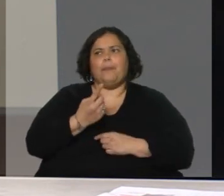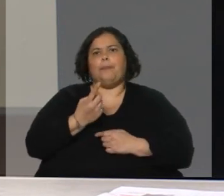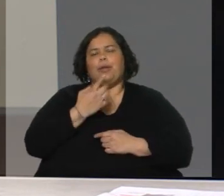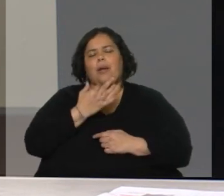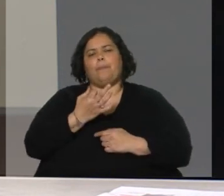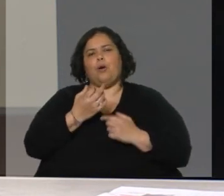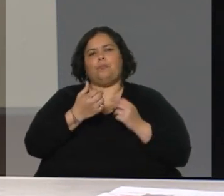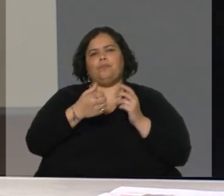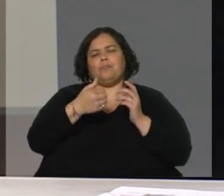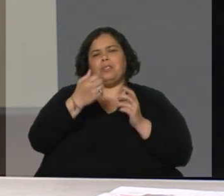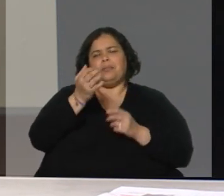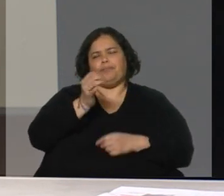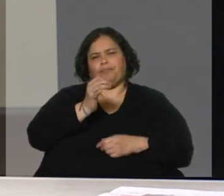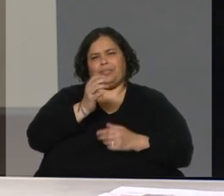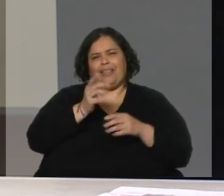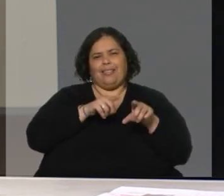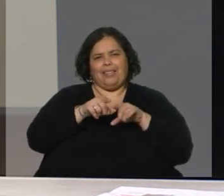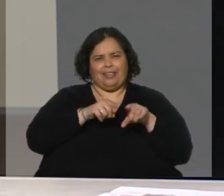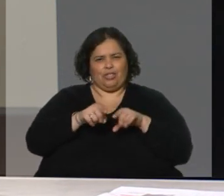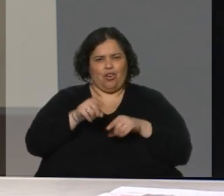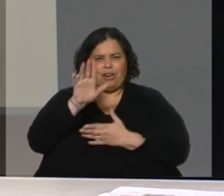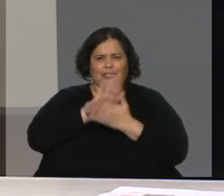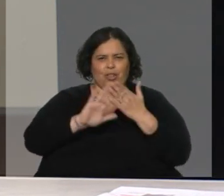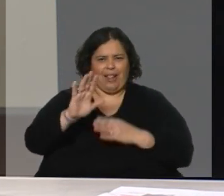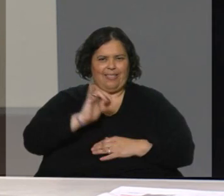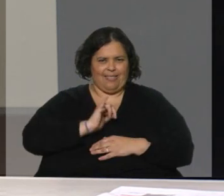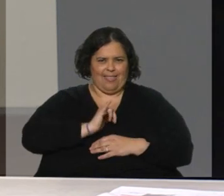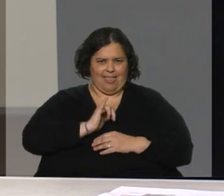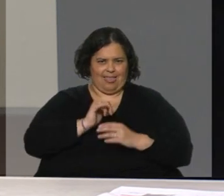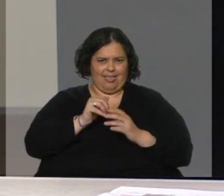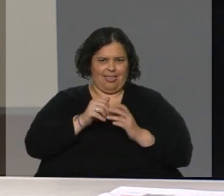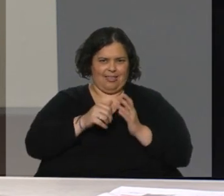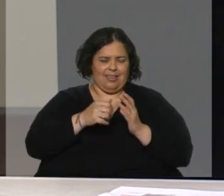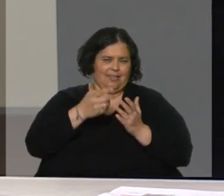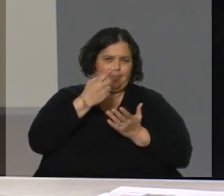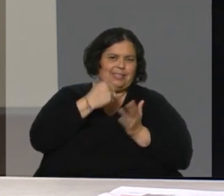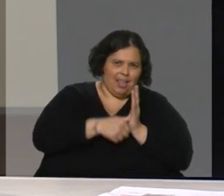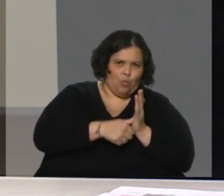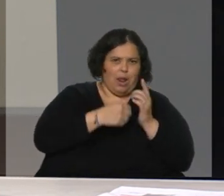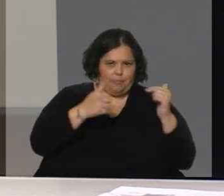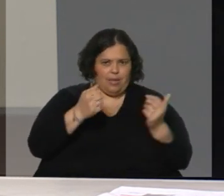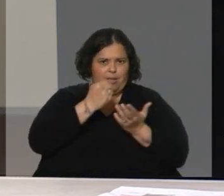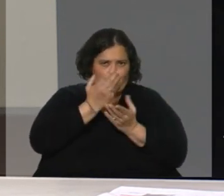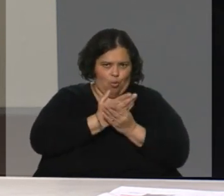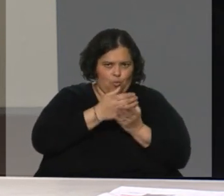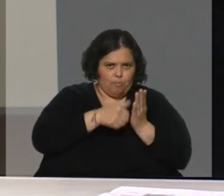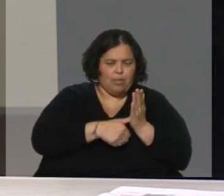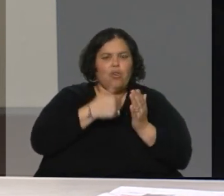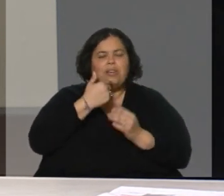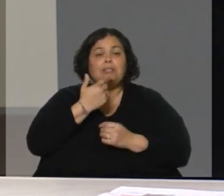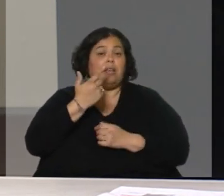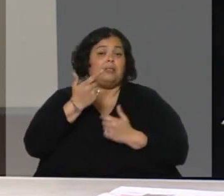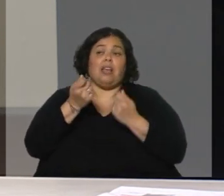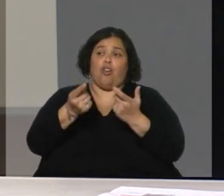de identificación civil y el Ministerio de relaciones exteriores respecto de quién era el que debía controlar lo que no hay duda es que se dio documentación que no se debió dar